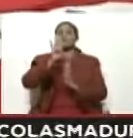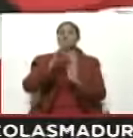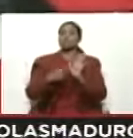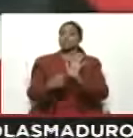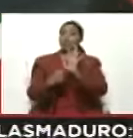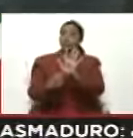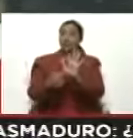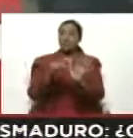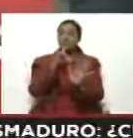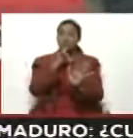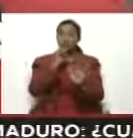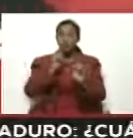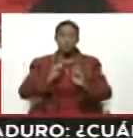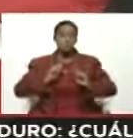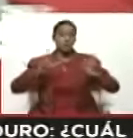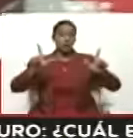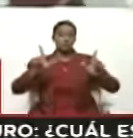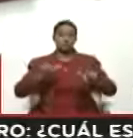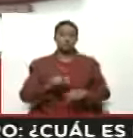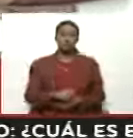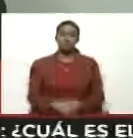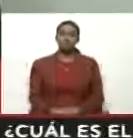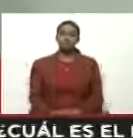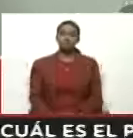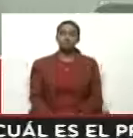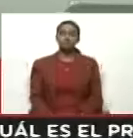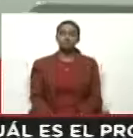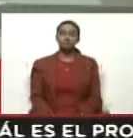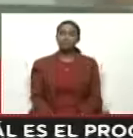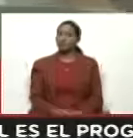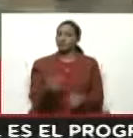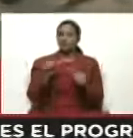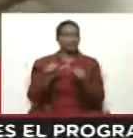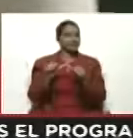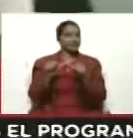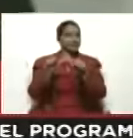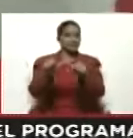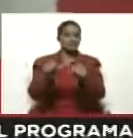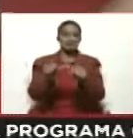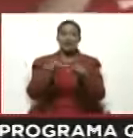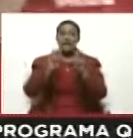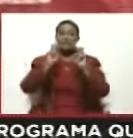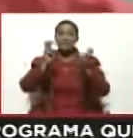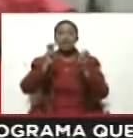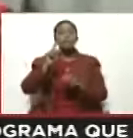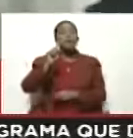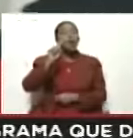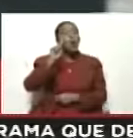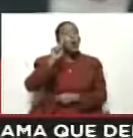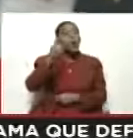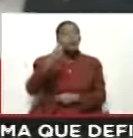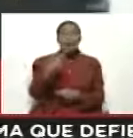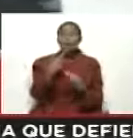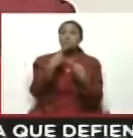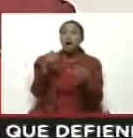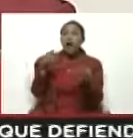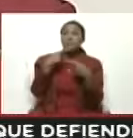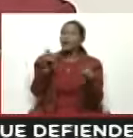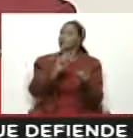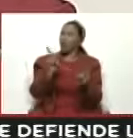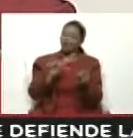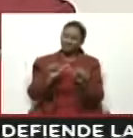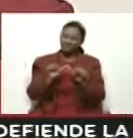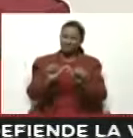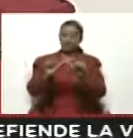A todos los niveles. Lo que hay es que seguir, continuar, no lo dejemos solo un día, sino que sea ya una política nuestra,